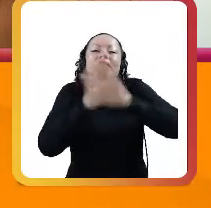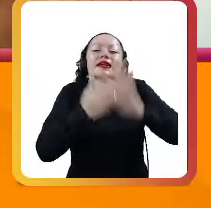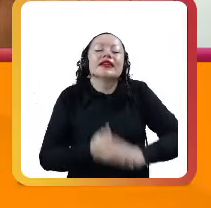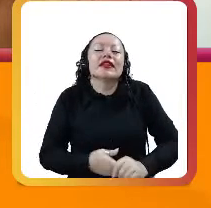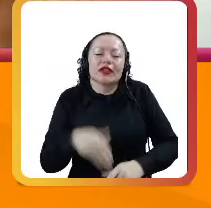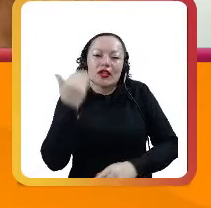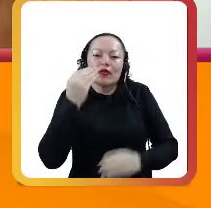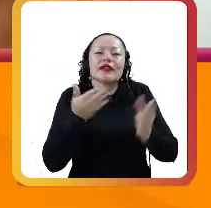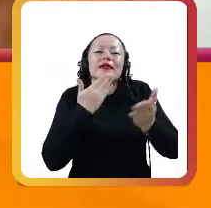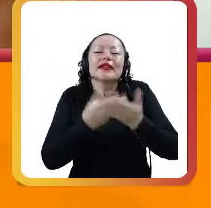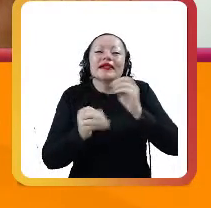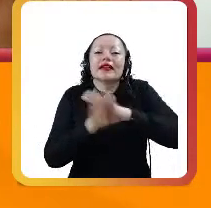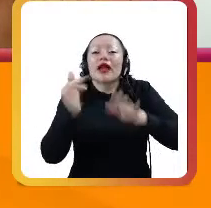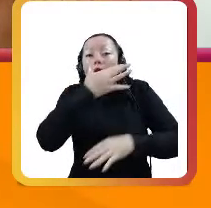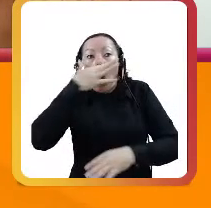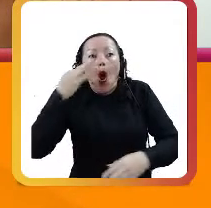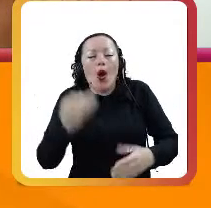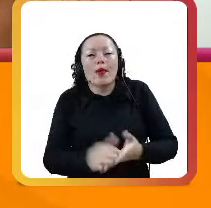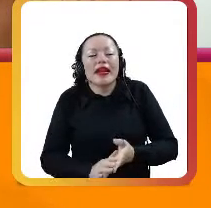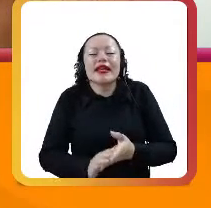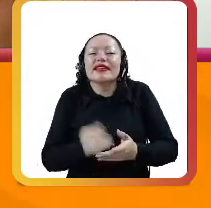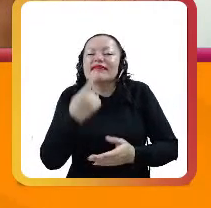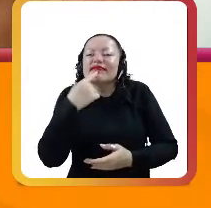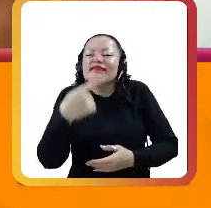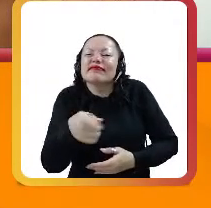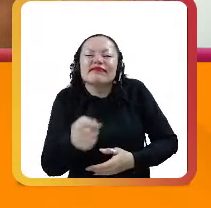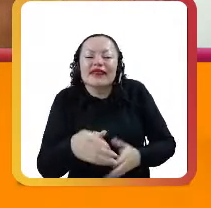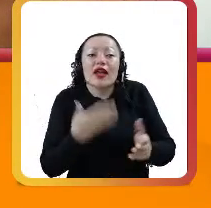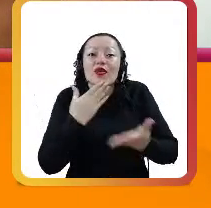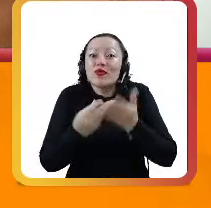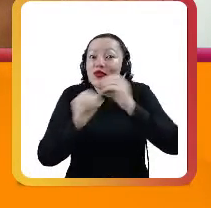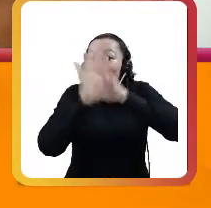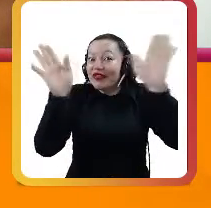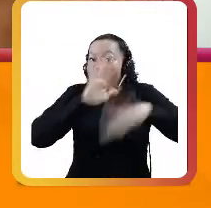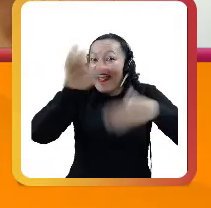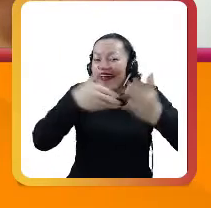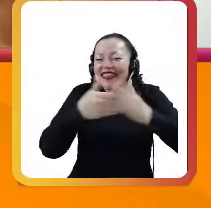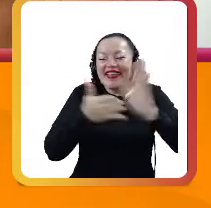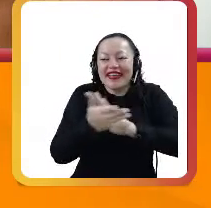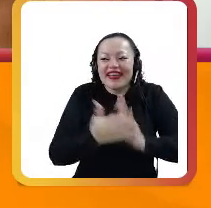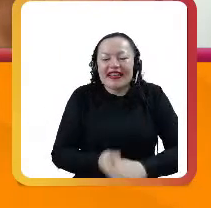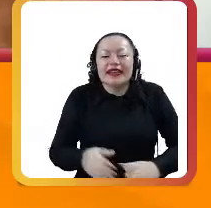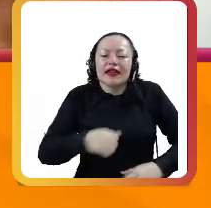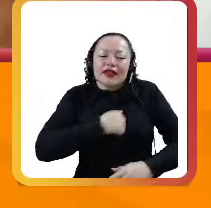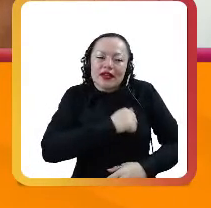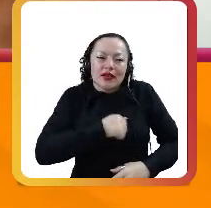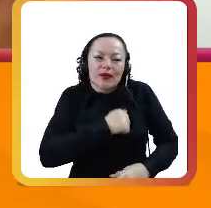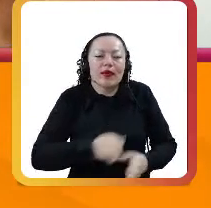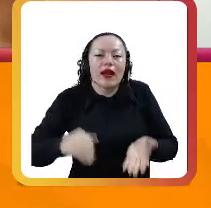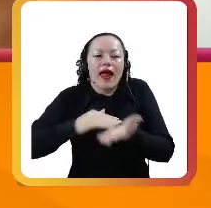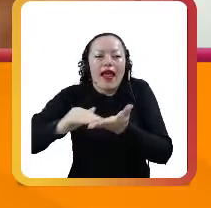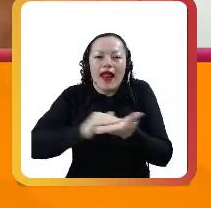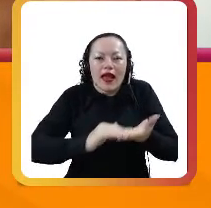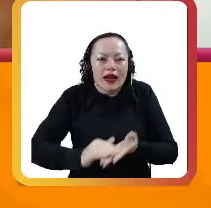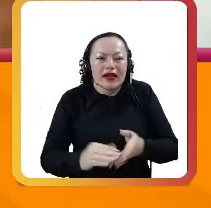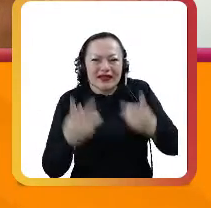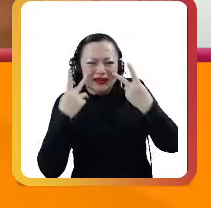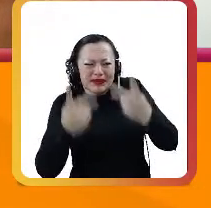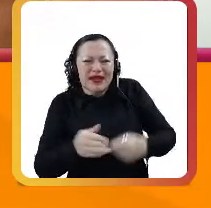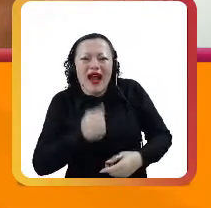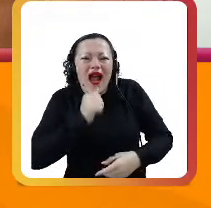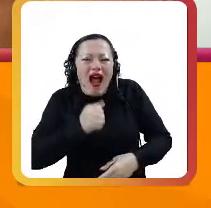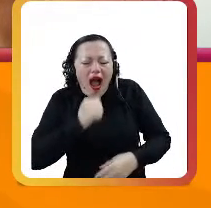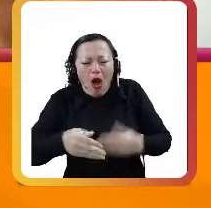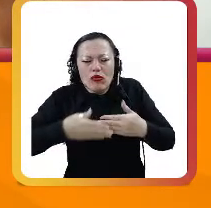días. Ulises Beltrán nos dice buenos días. A ver si en Pocalda soluciona una fuga de agua